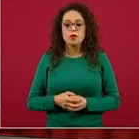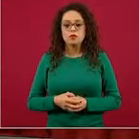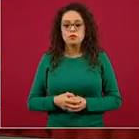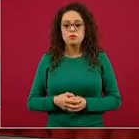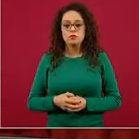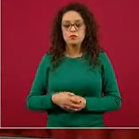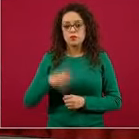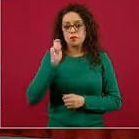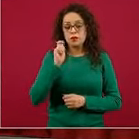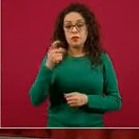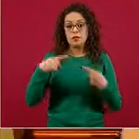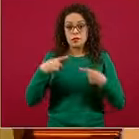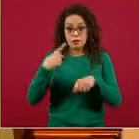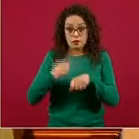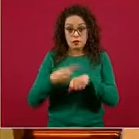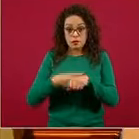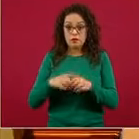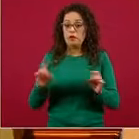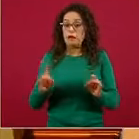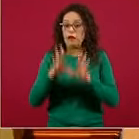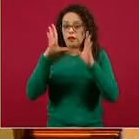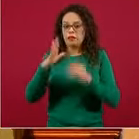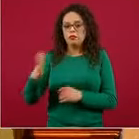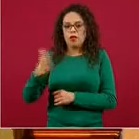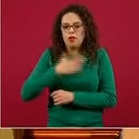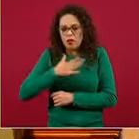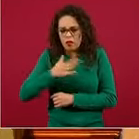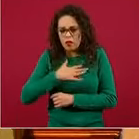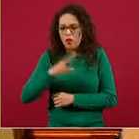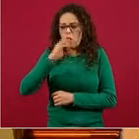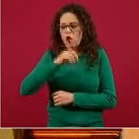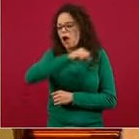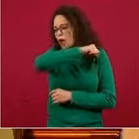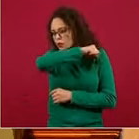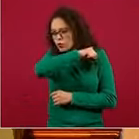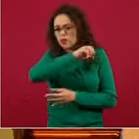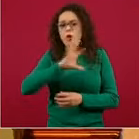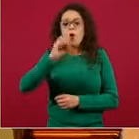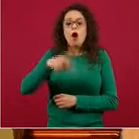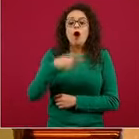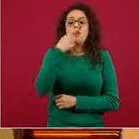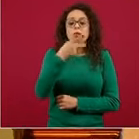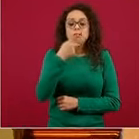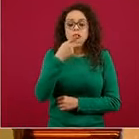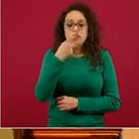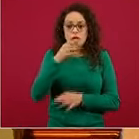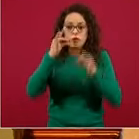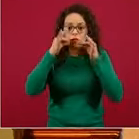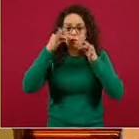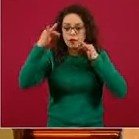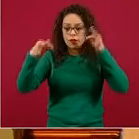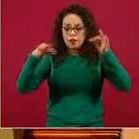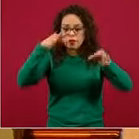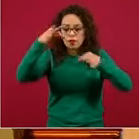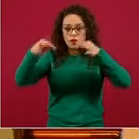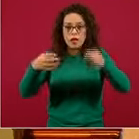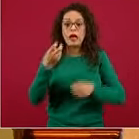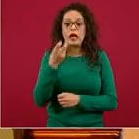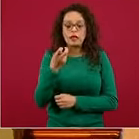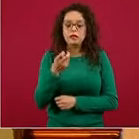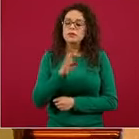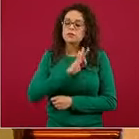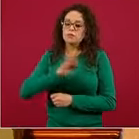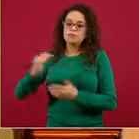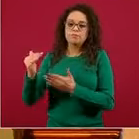persona enferma pudiera haber tosido, estornudado o en su momento al hablar expulsado, entonces vamos también o podemos disminuir